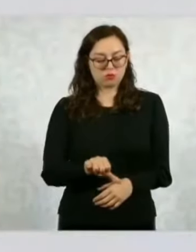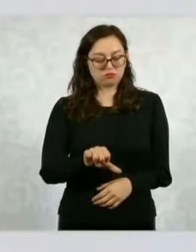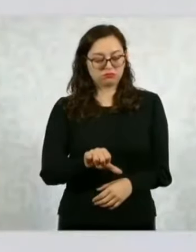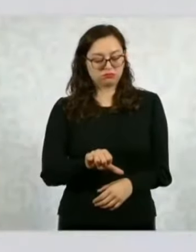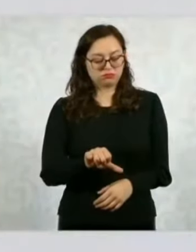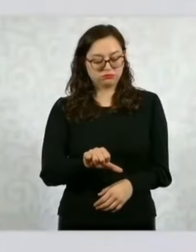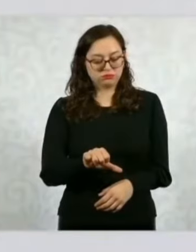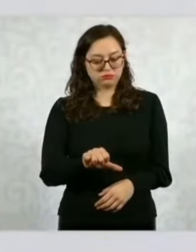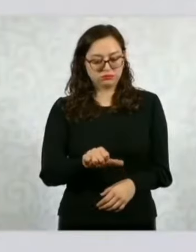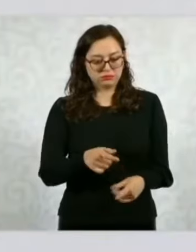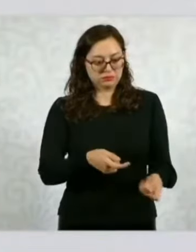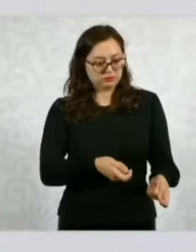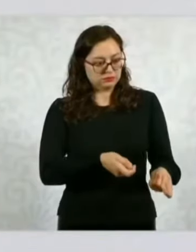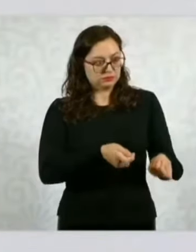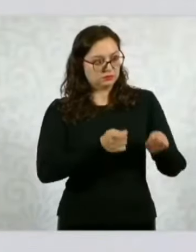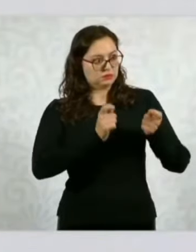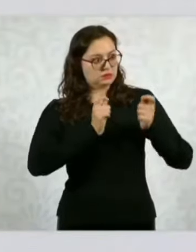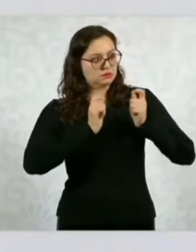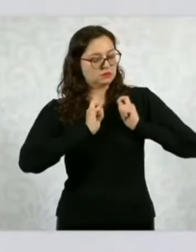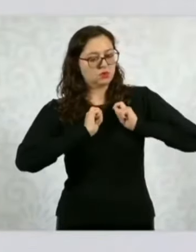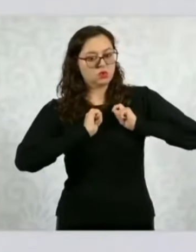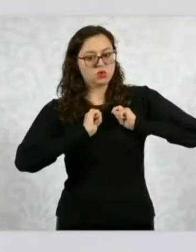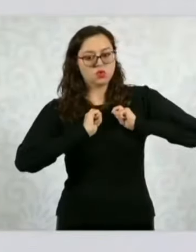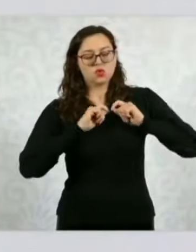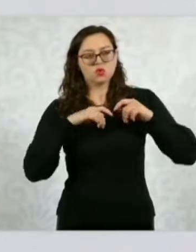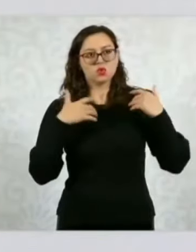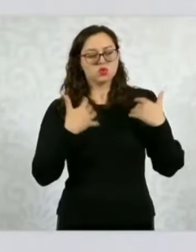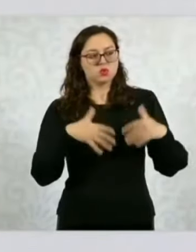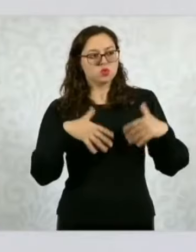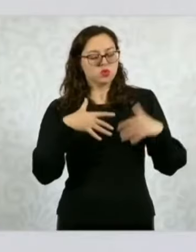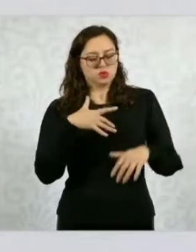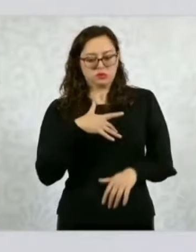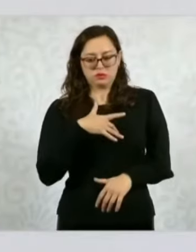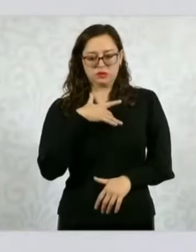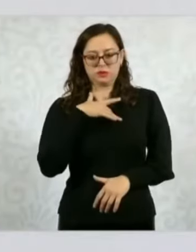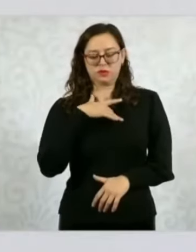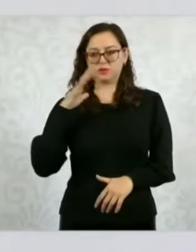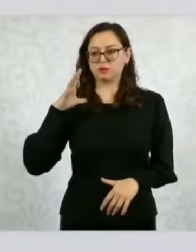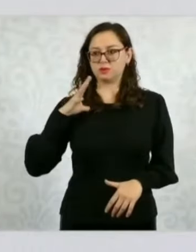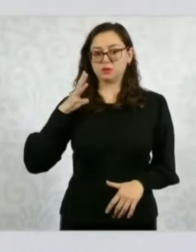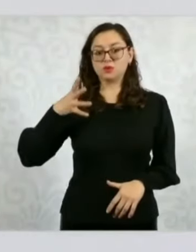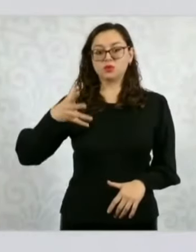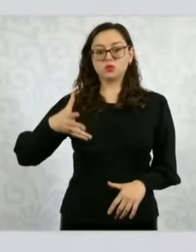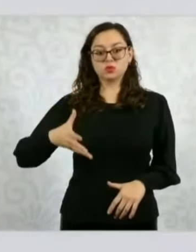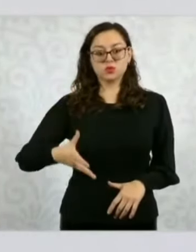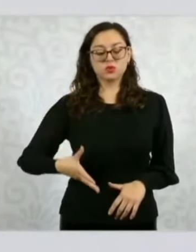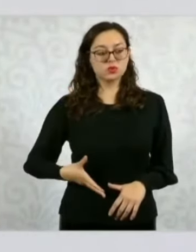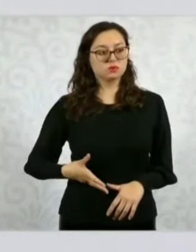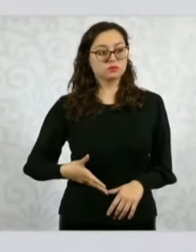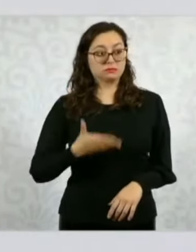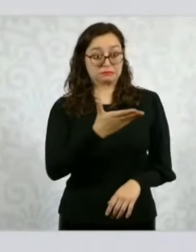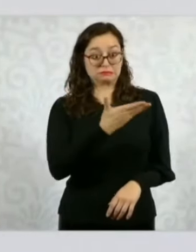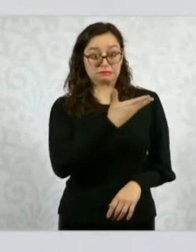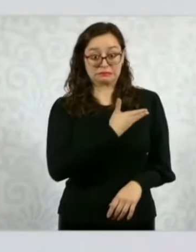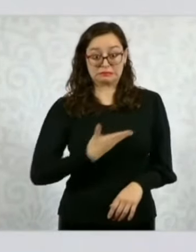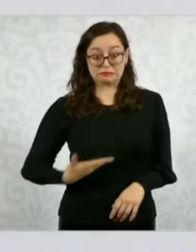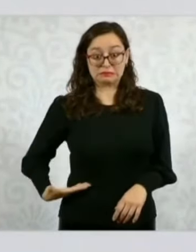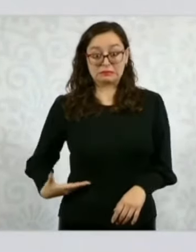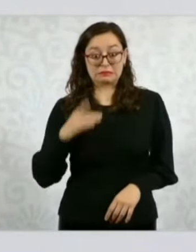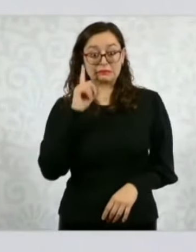presidenta me haya encomendado dirigir con motivo de